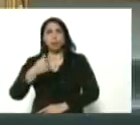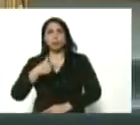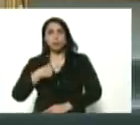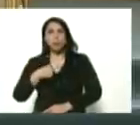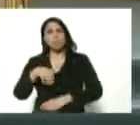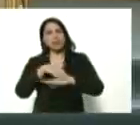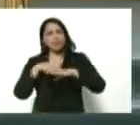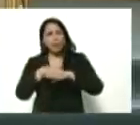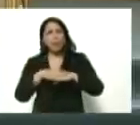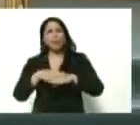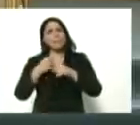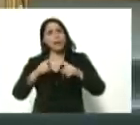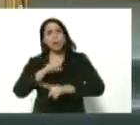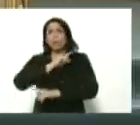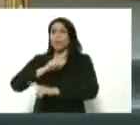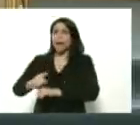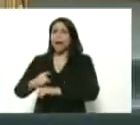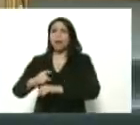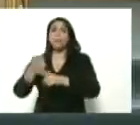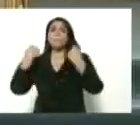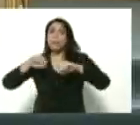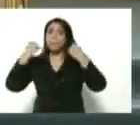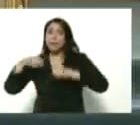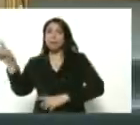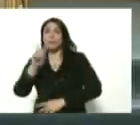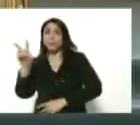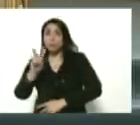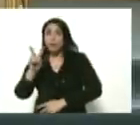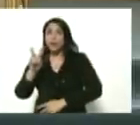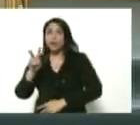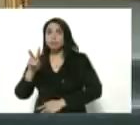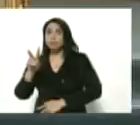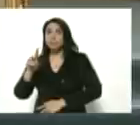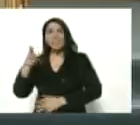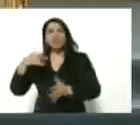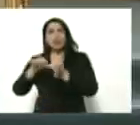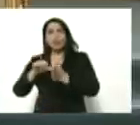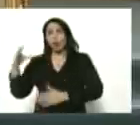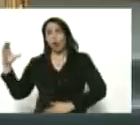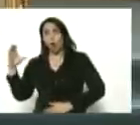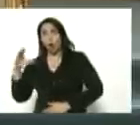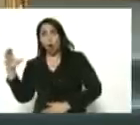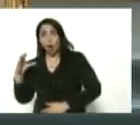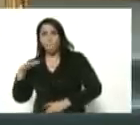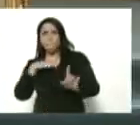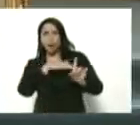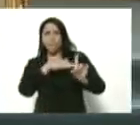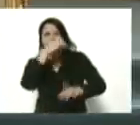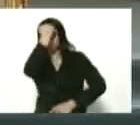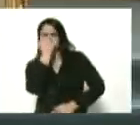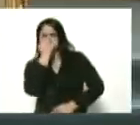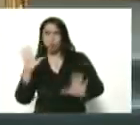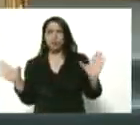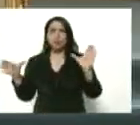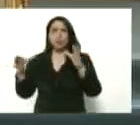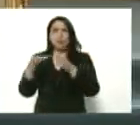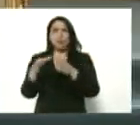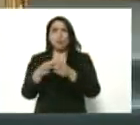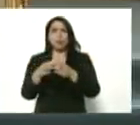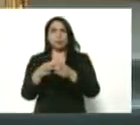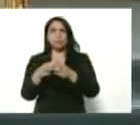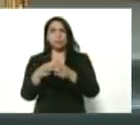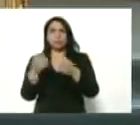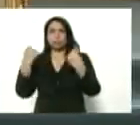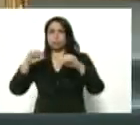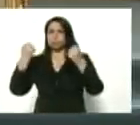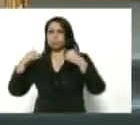decirle, se está preparando contra Venezuela desde Colombia un ataque terrorista de grupos que se han